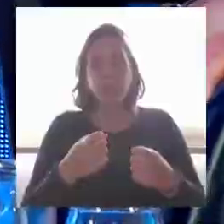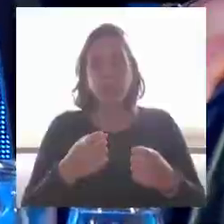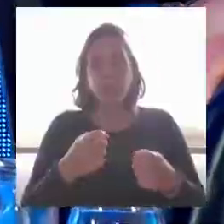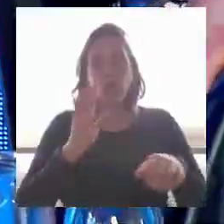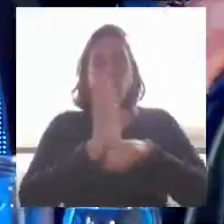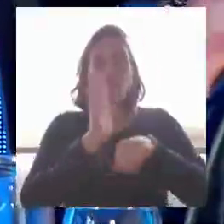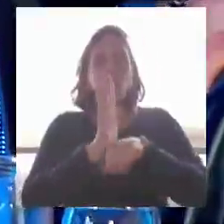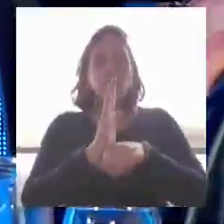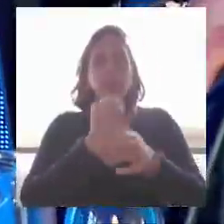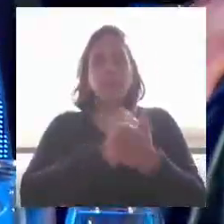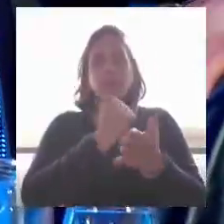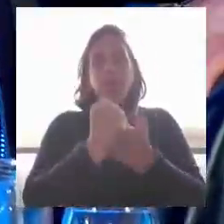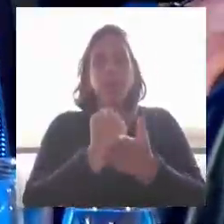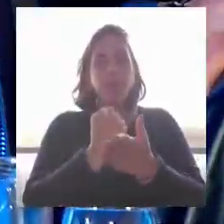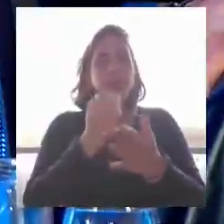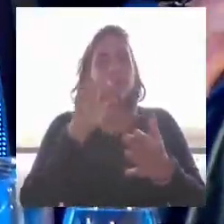Sin pasaporte no puedo viajar.